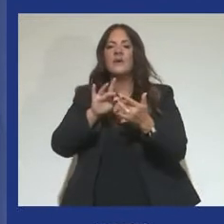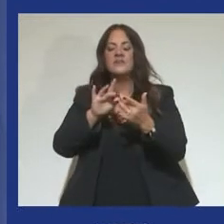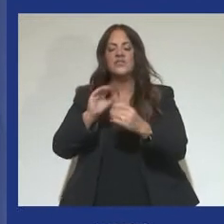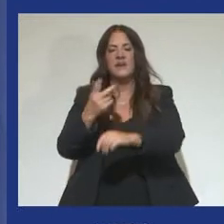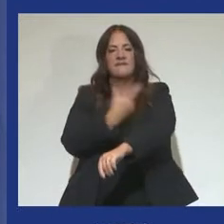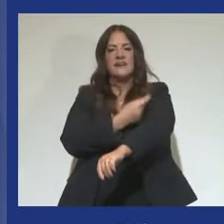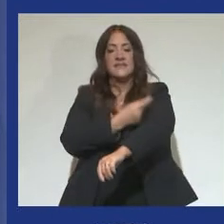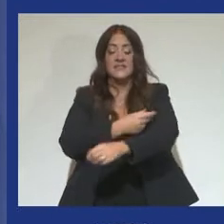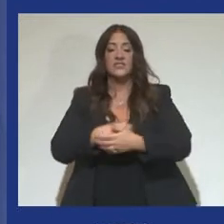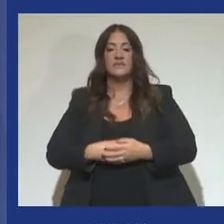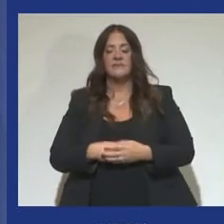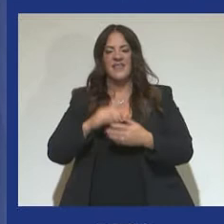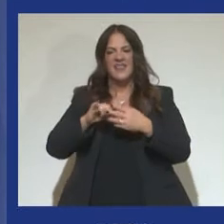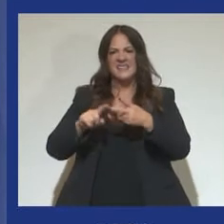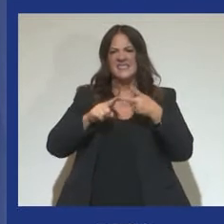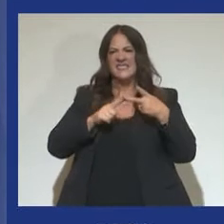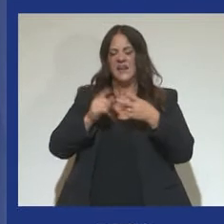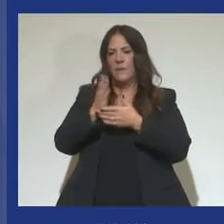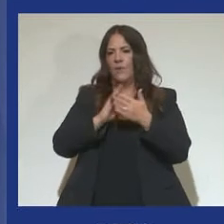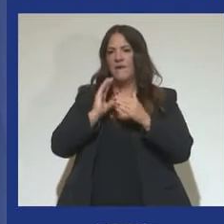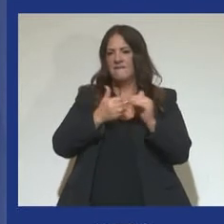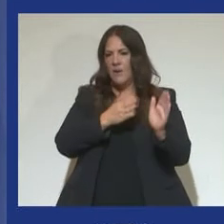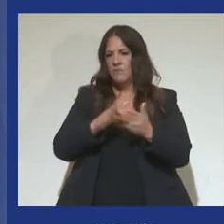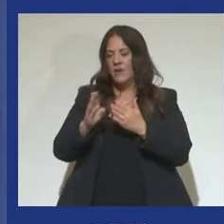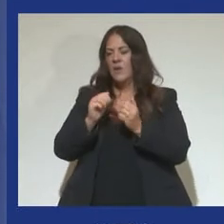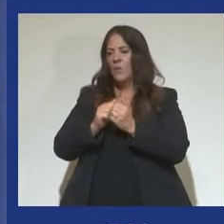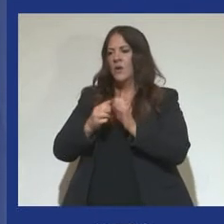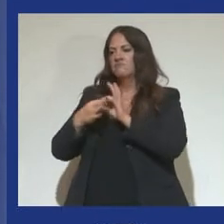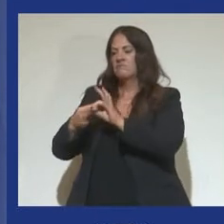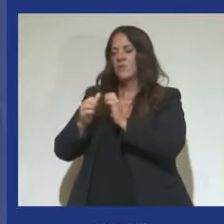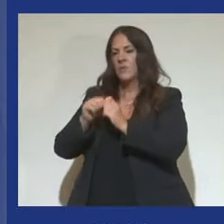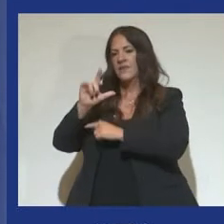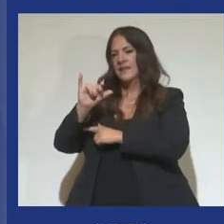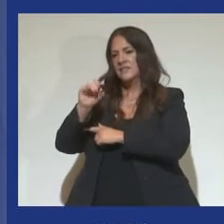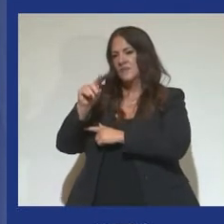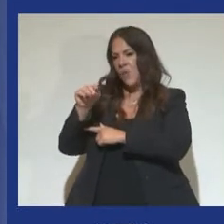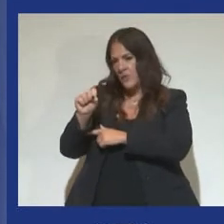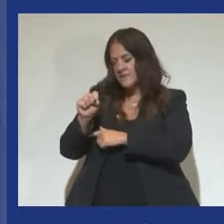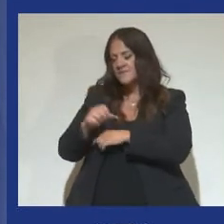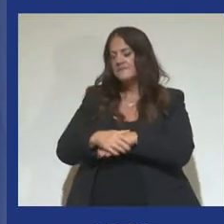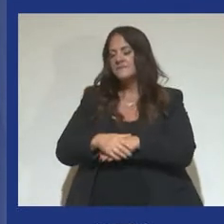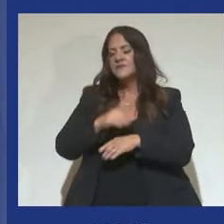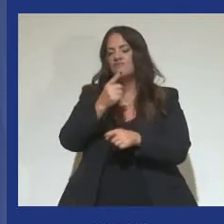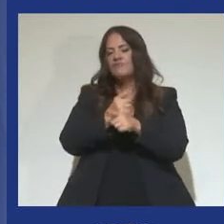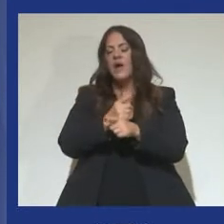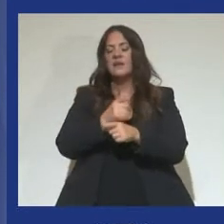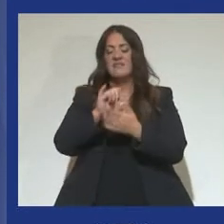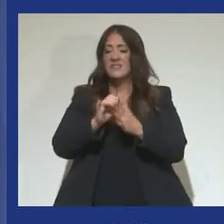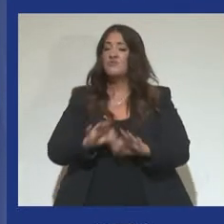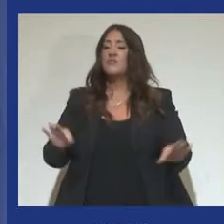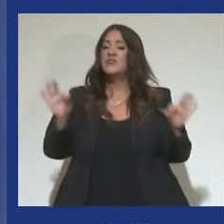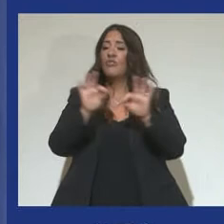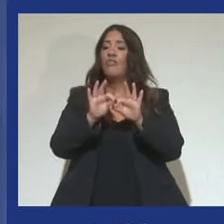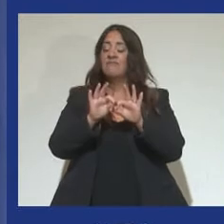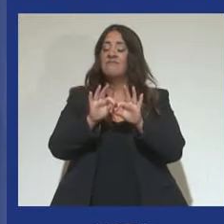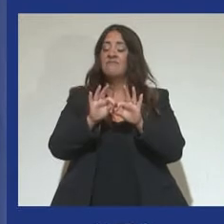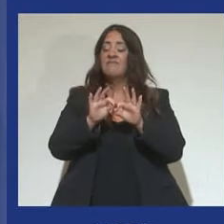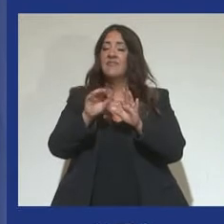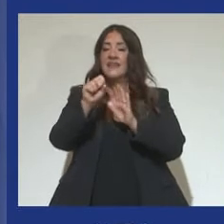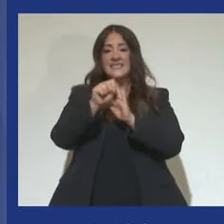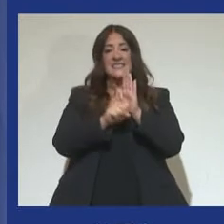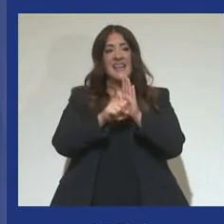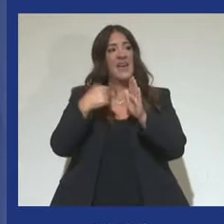publicar más y más cuidado médico y lo hacemos a través de listos como usted sugirió es